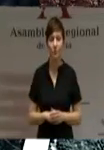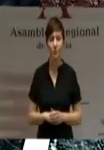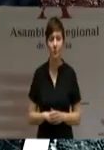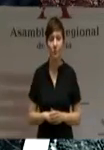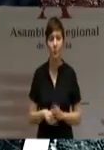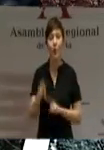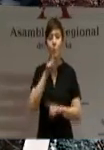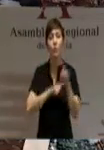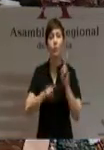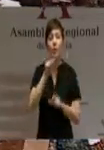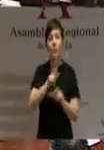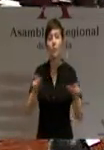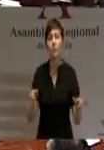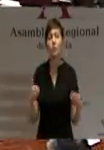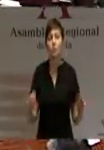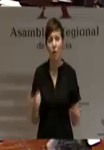problemas?